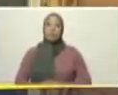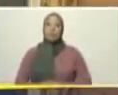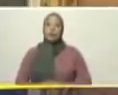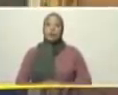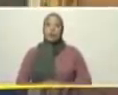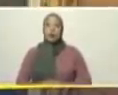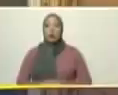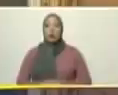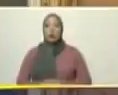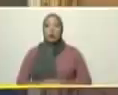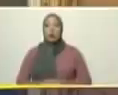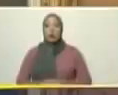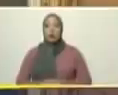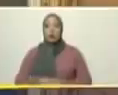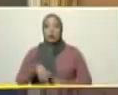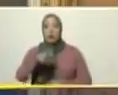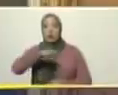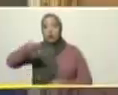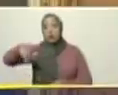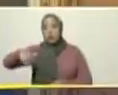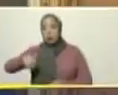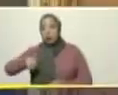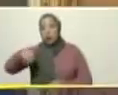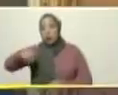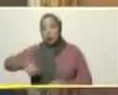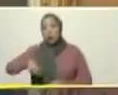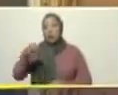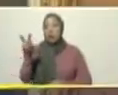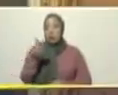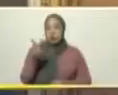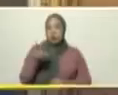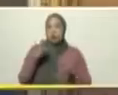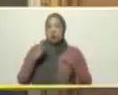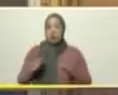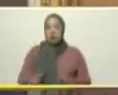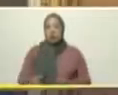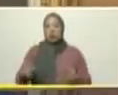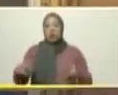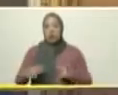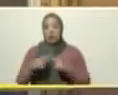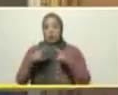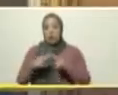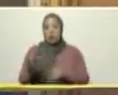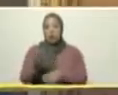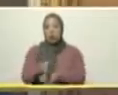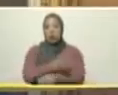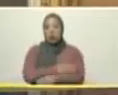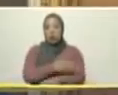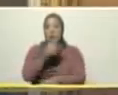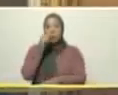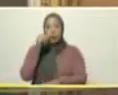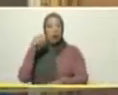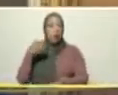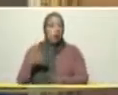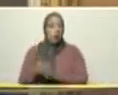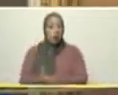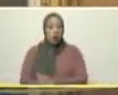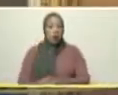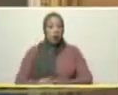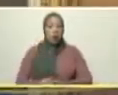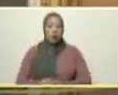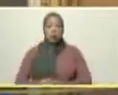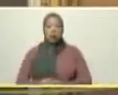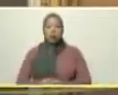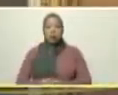En estos días donde estamos nosotros en Venezuela recordando los 20 años del golpe de Estado.